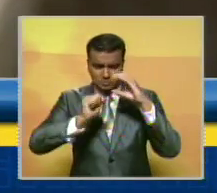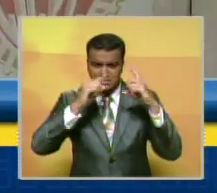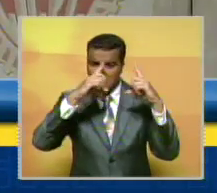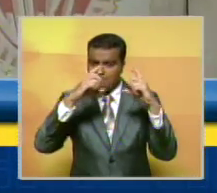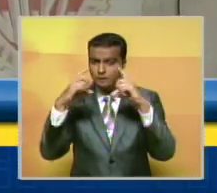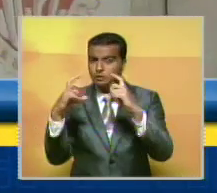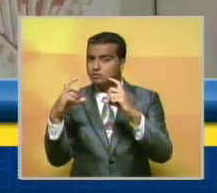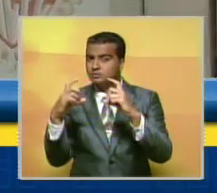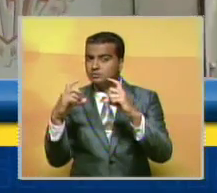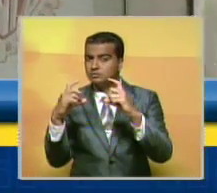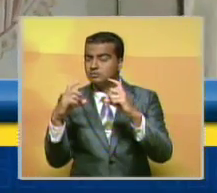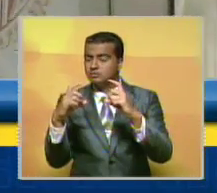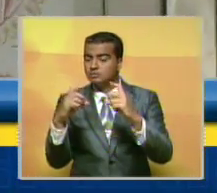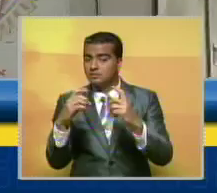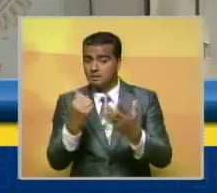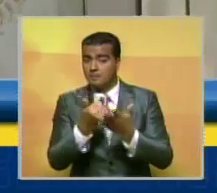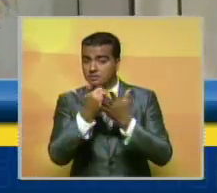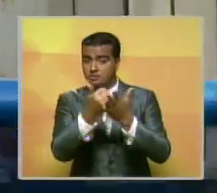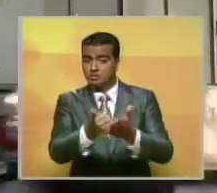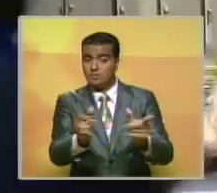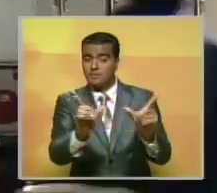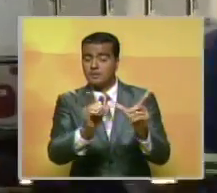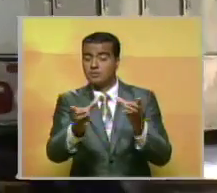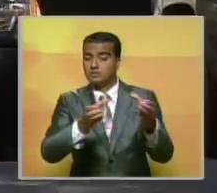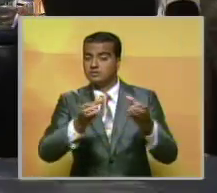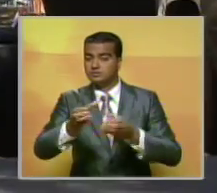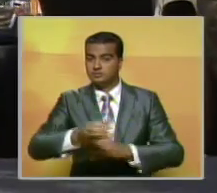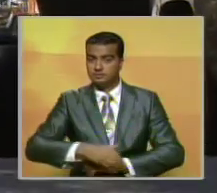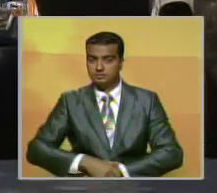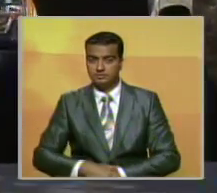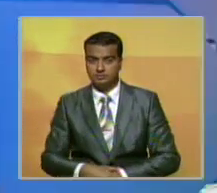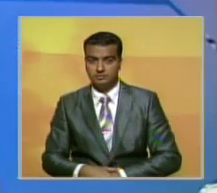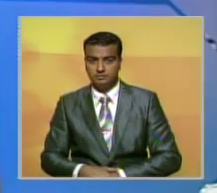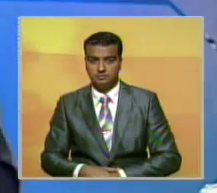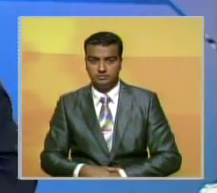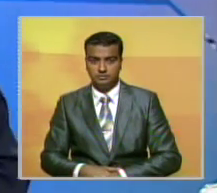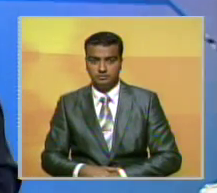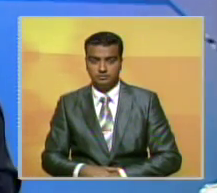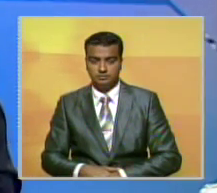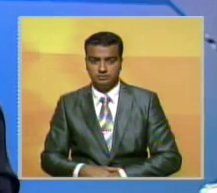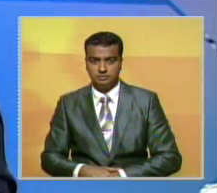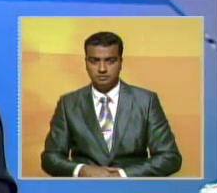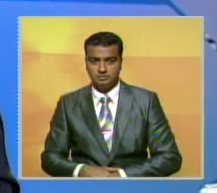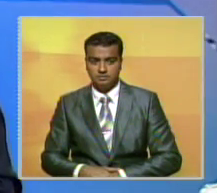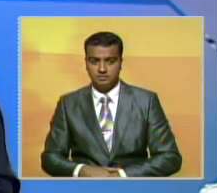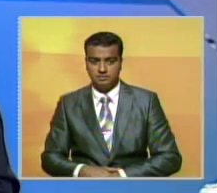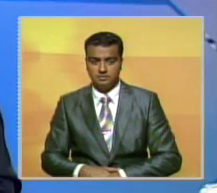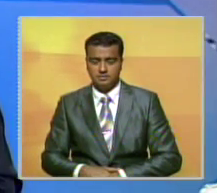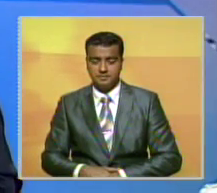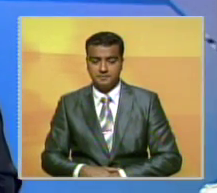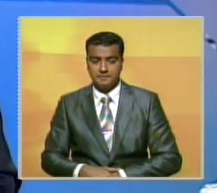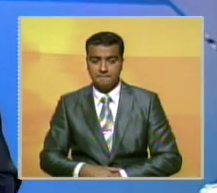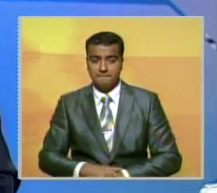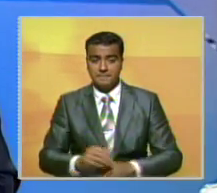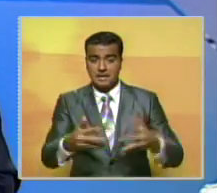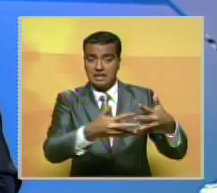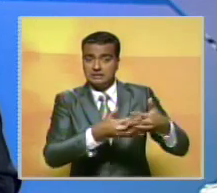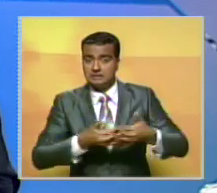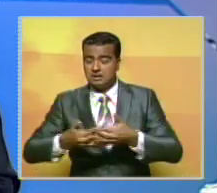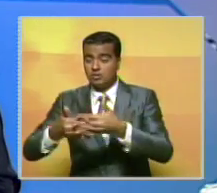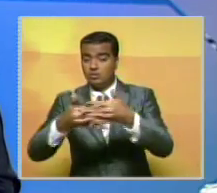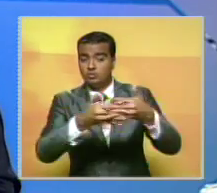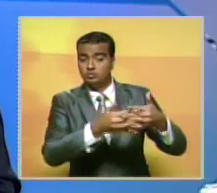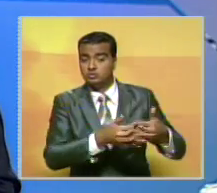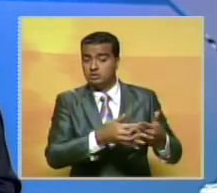fotográficos y de videos aportados por los medios de comunicación. Estados Unidos solicitó la extradición del líder